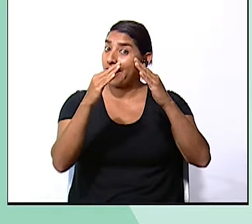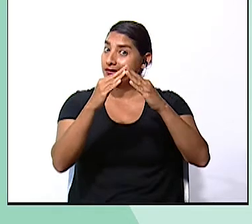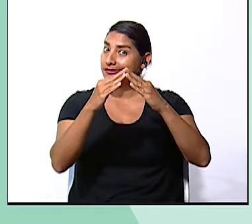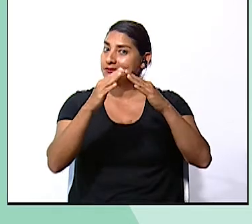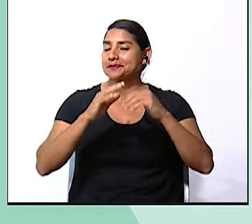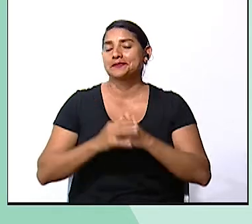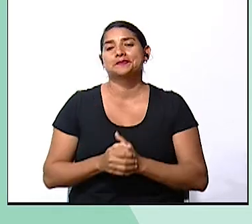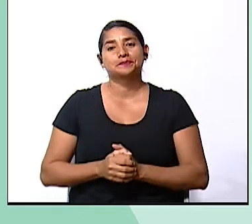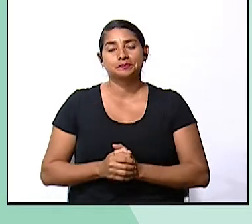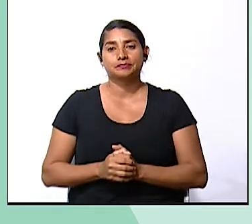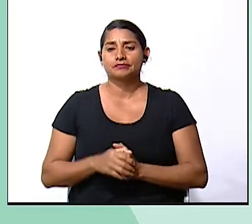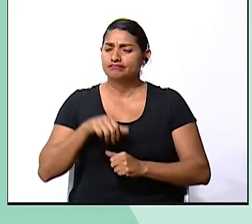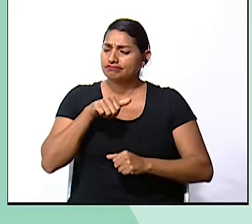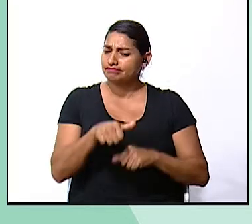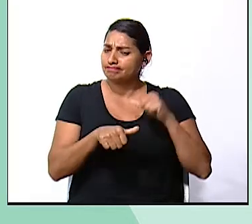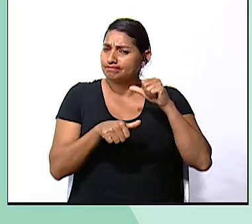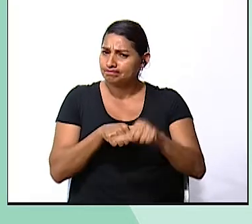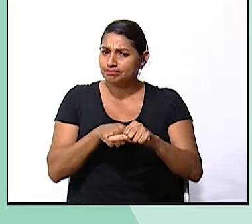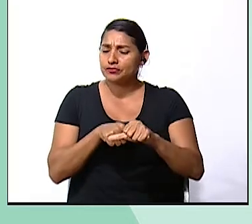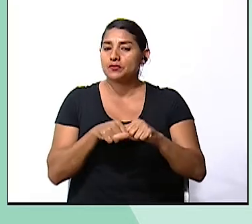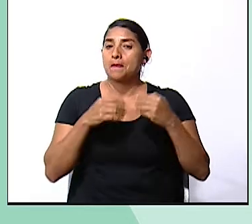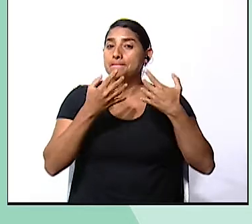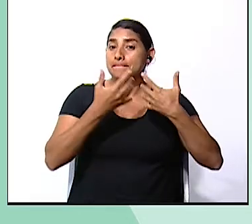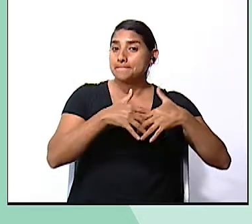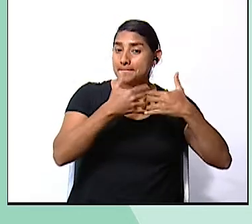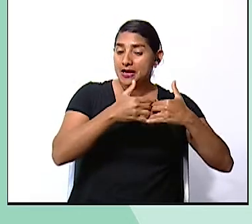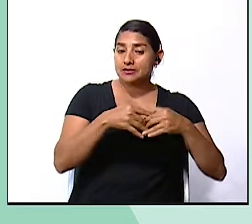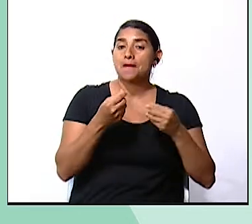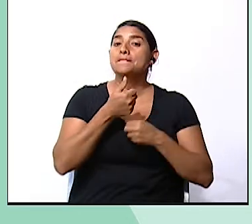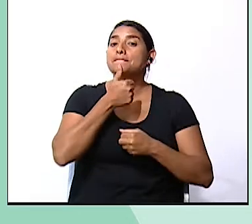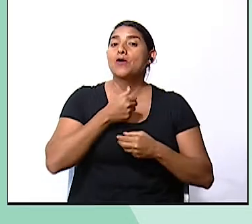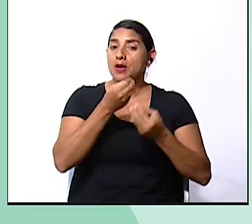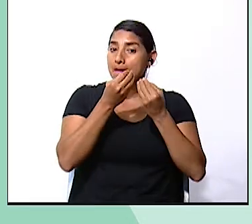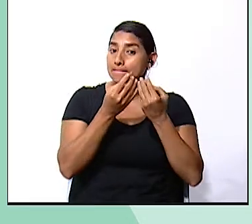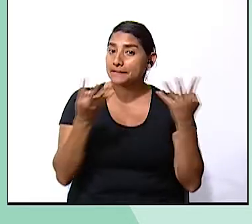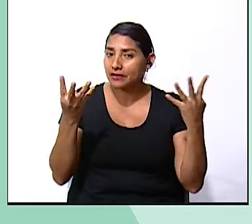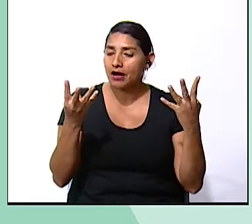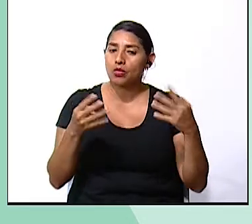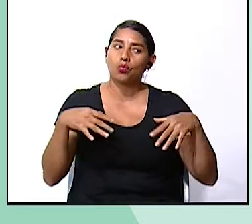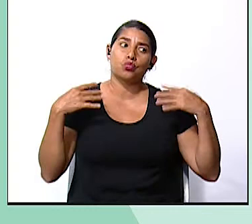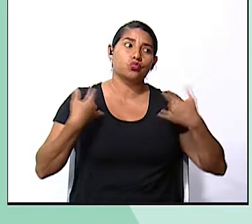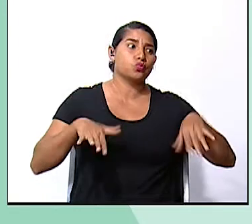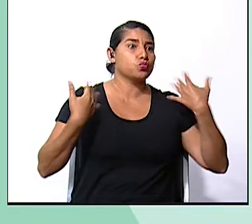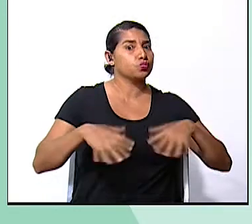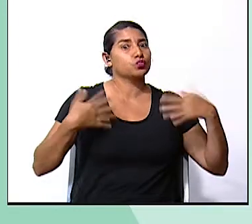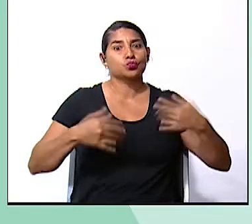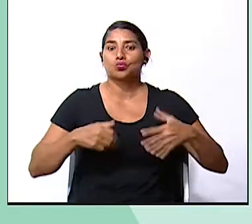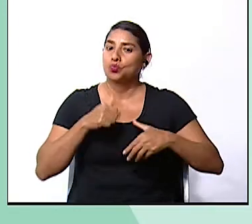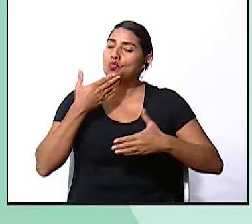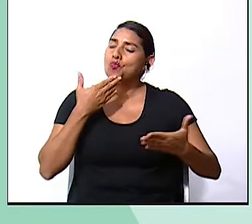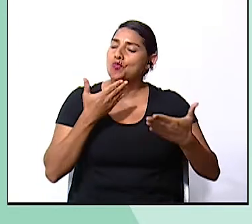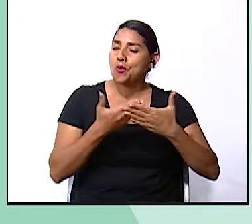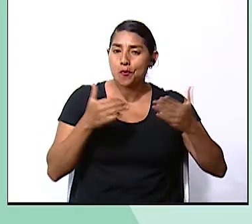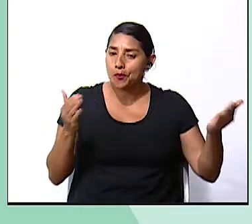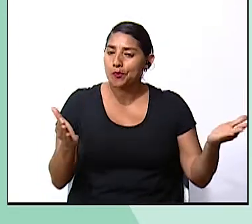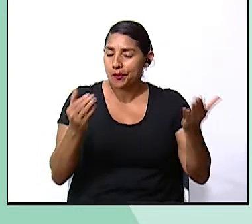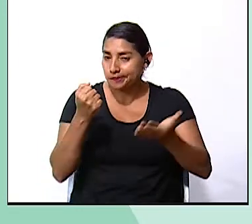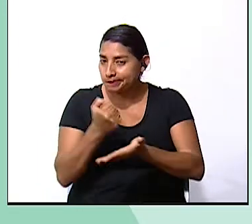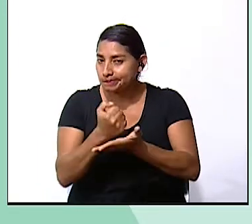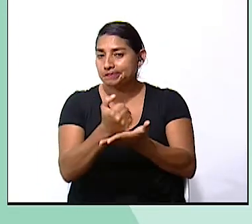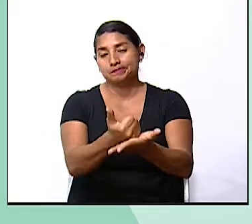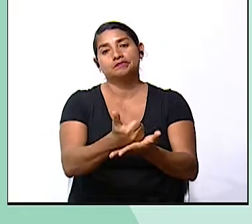sus hogares. El esfuerzo de la empresa público-privada ha sido bastante bueno.